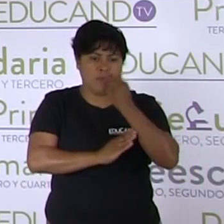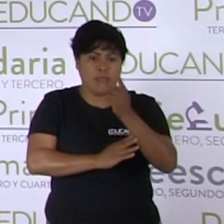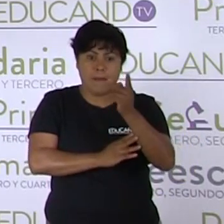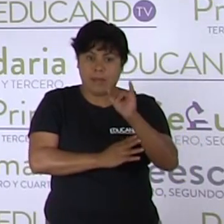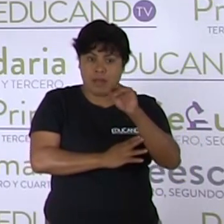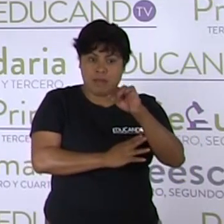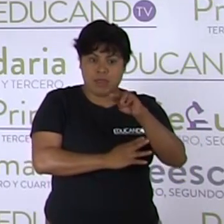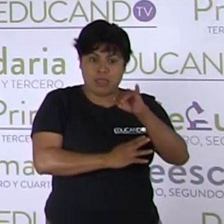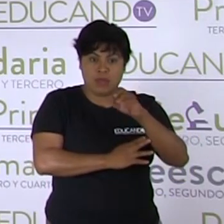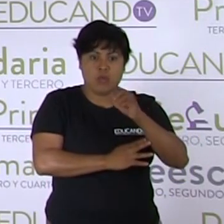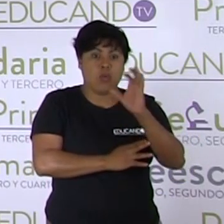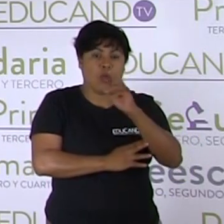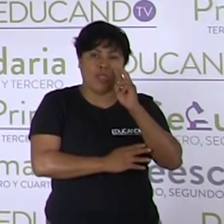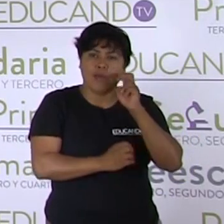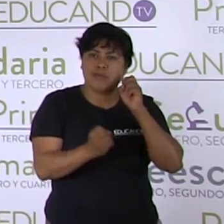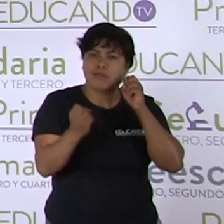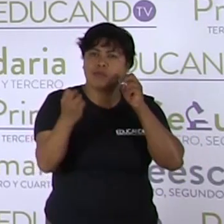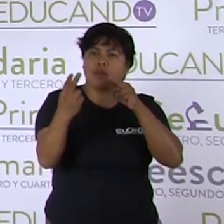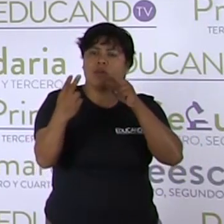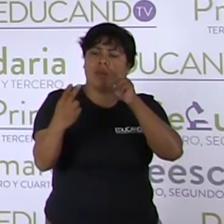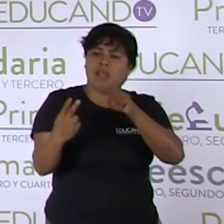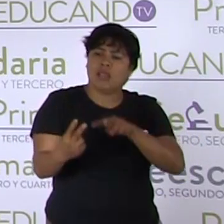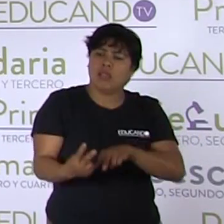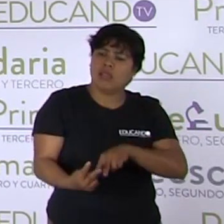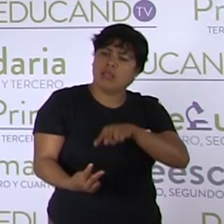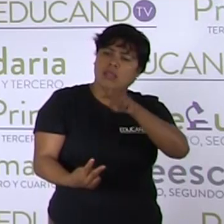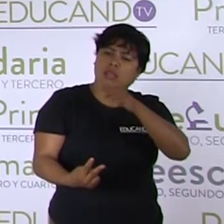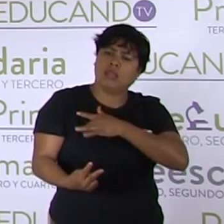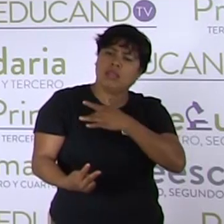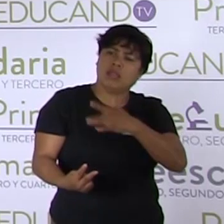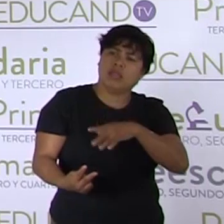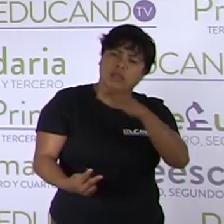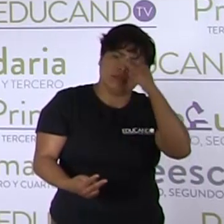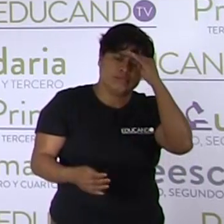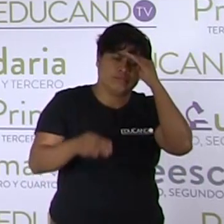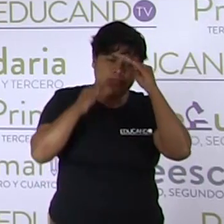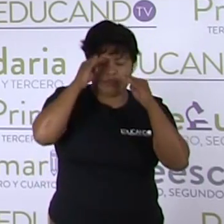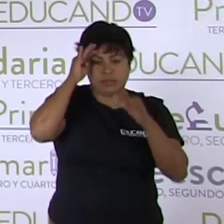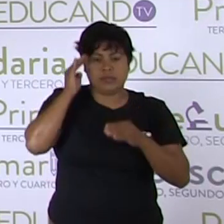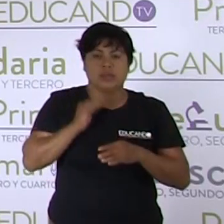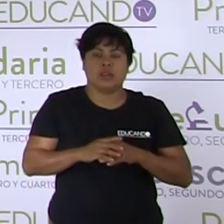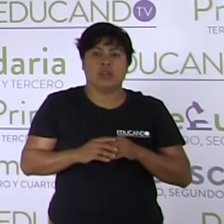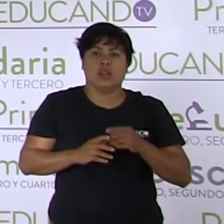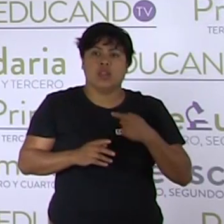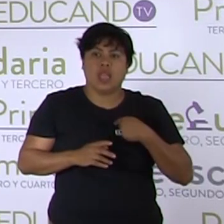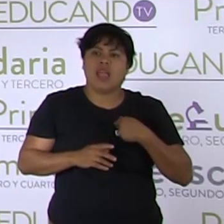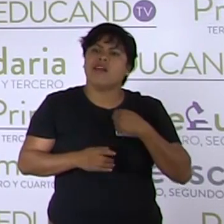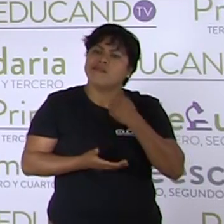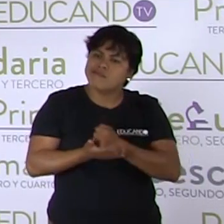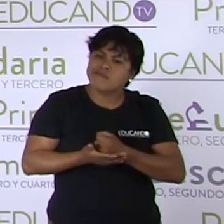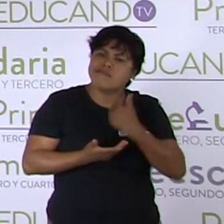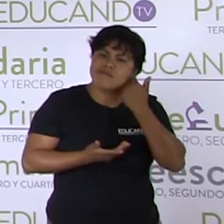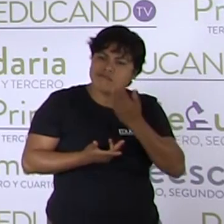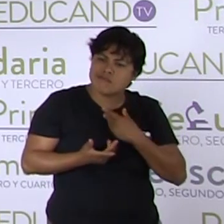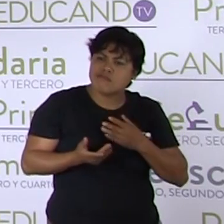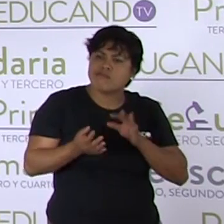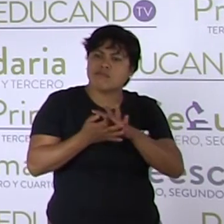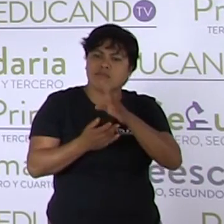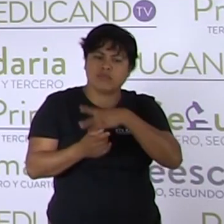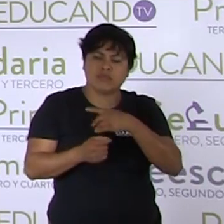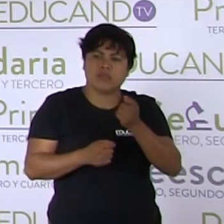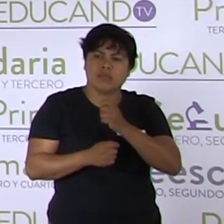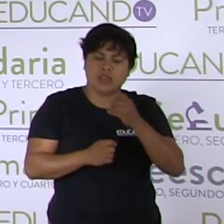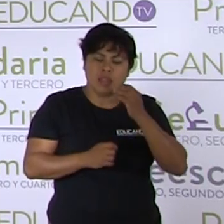Primitivo, desde que la vio, solo en ella estaba pensando. No descansó hasta no verla trepada